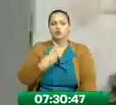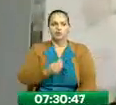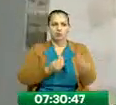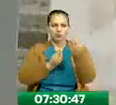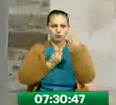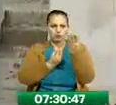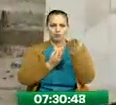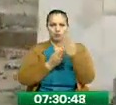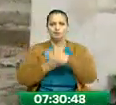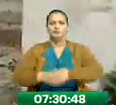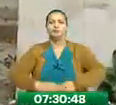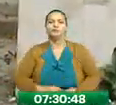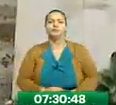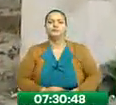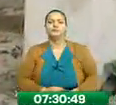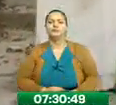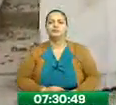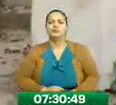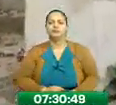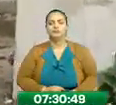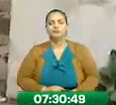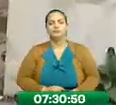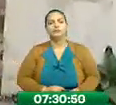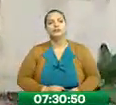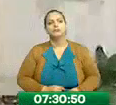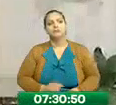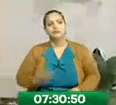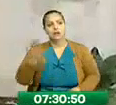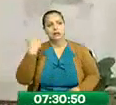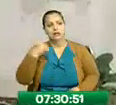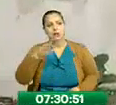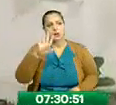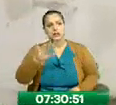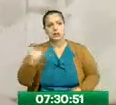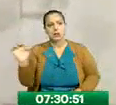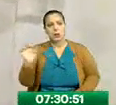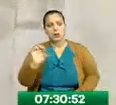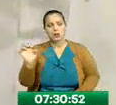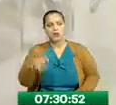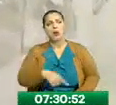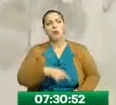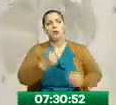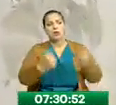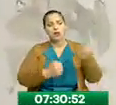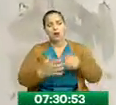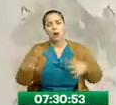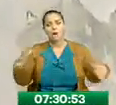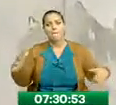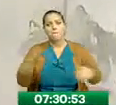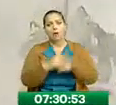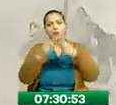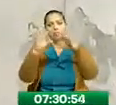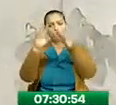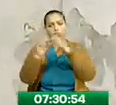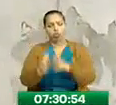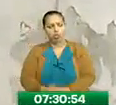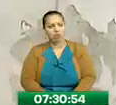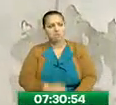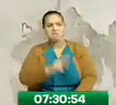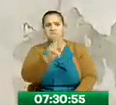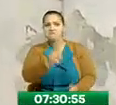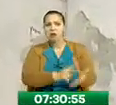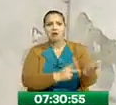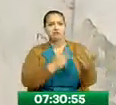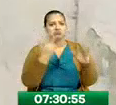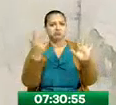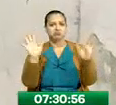en la cual se vio perjudicada su casa se produjo el 5 de enero. Y hasta ahora han remediado lo sucedido. Nadie ha costeado